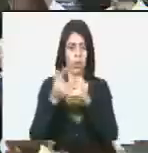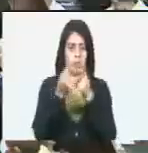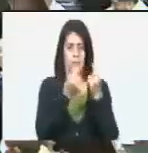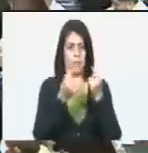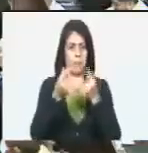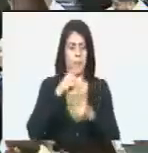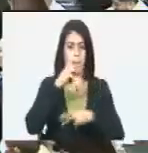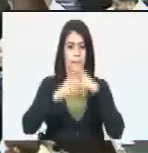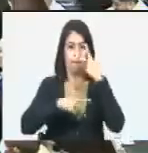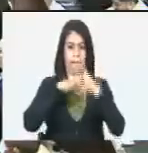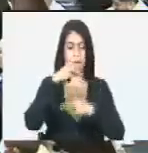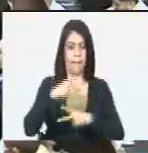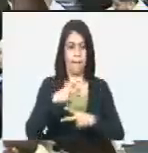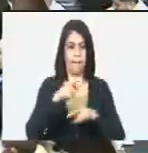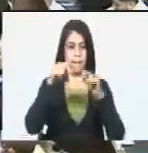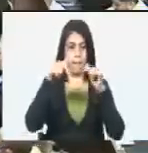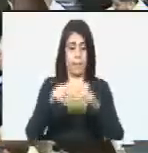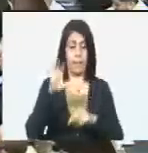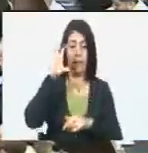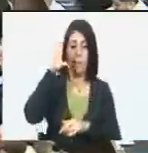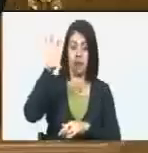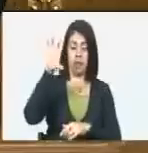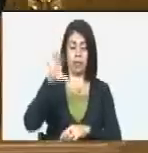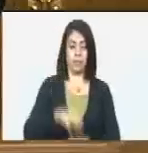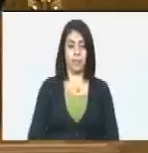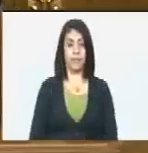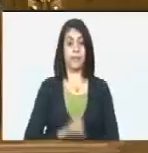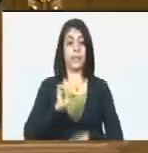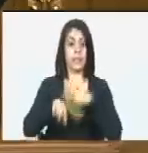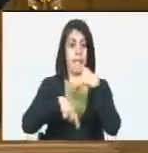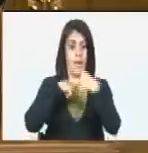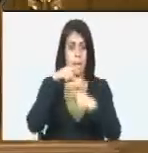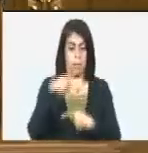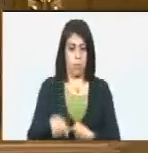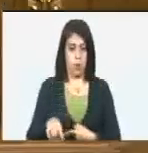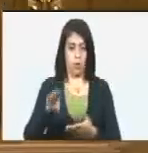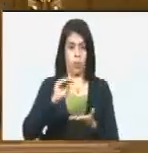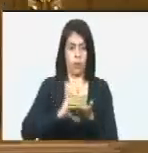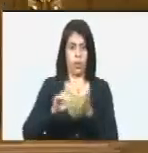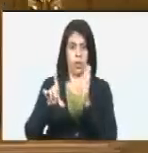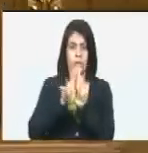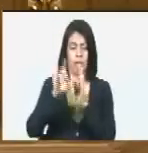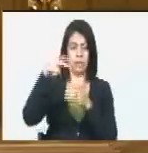políticas de esta nación. Y luego, la ley de los carburos.